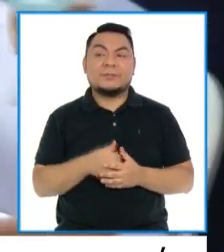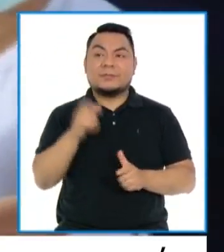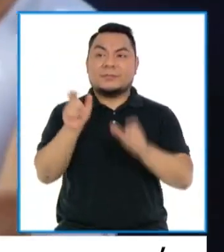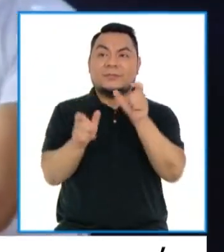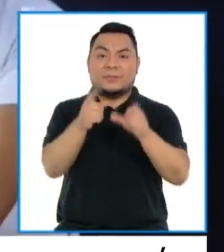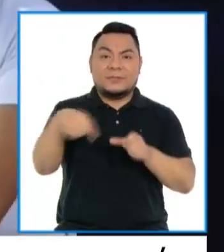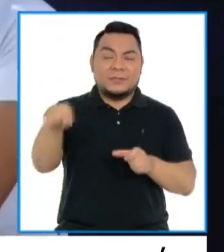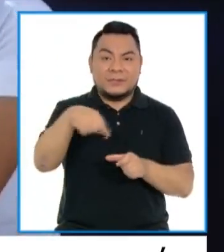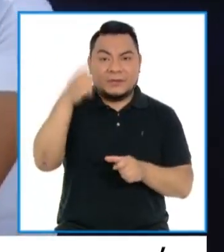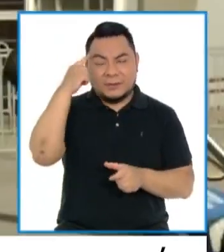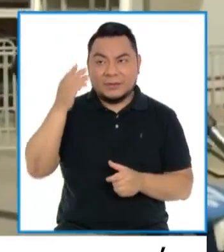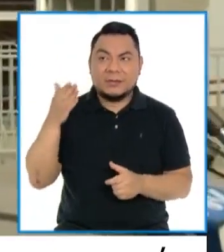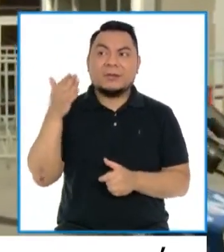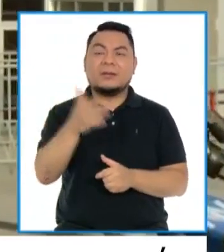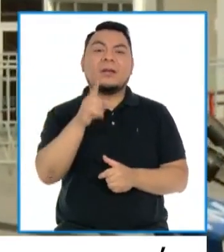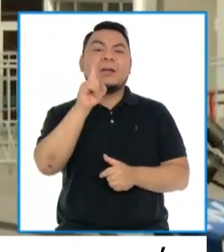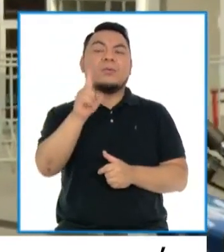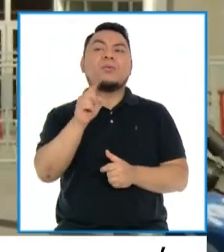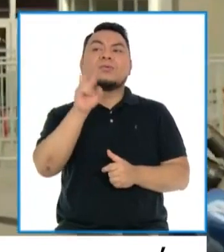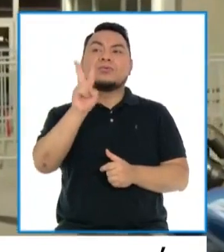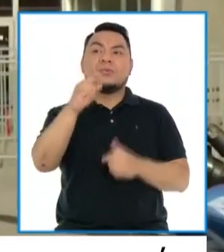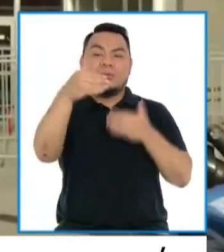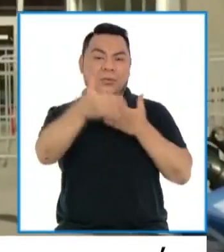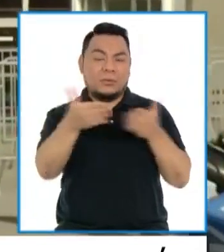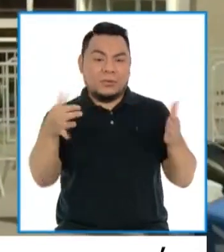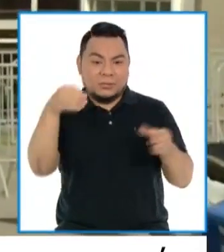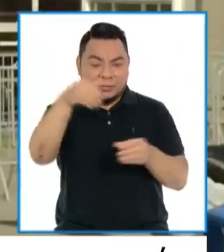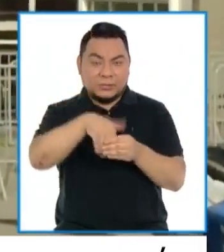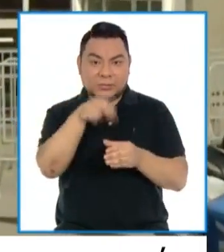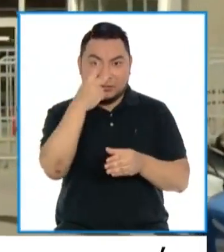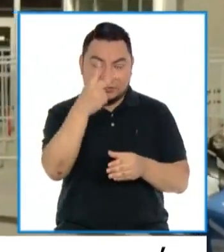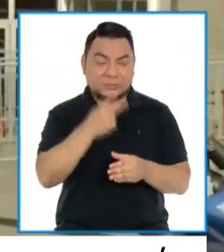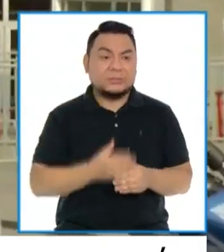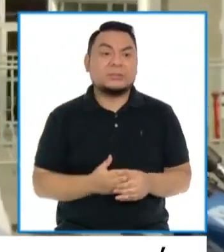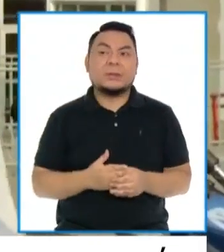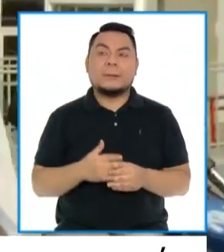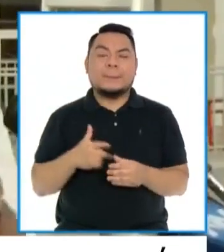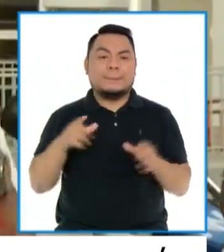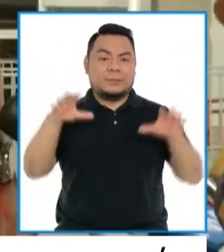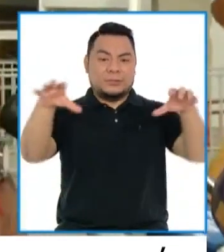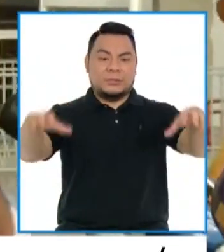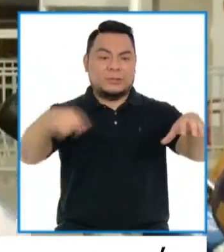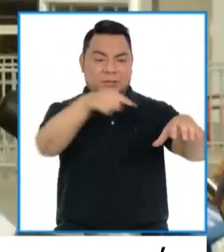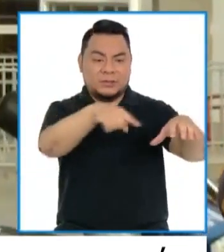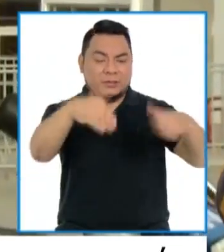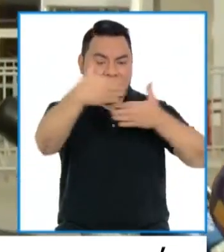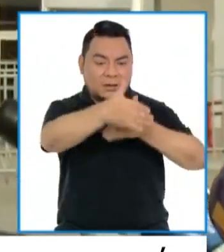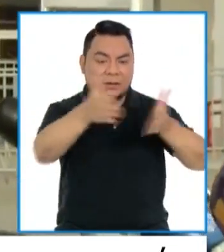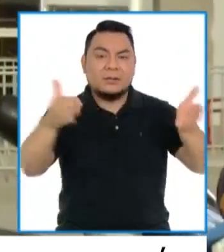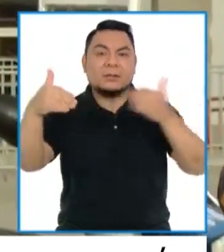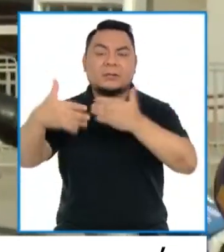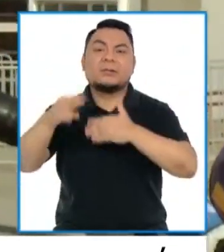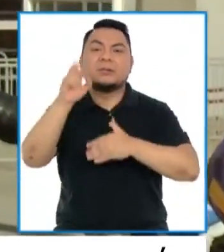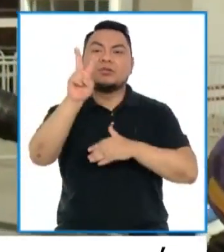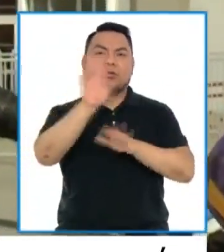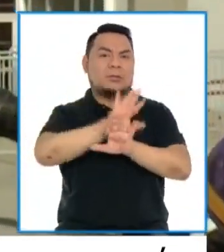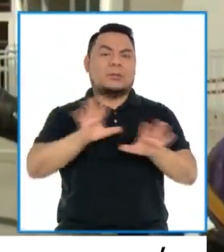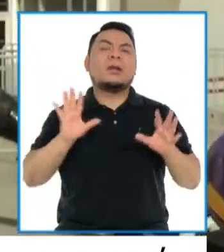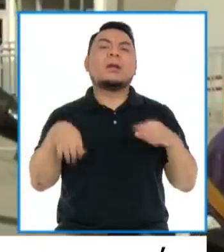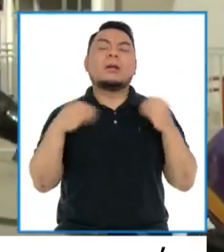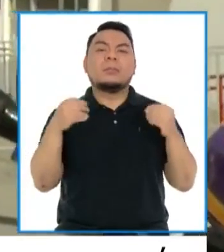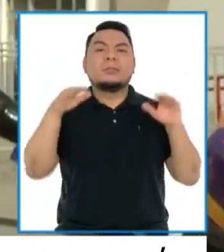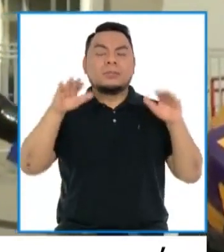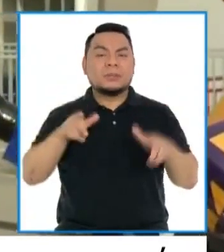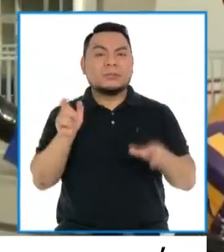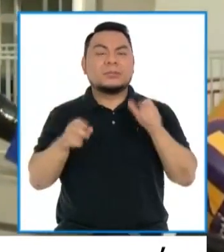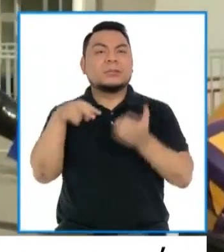ciudadano pasará a una de las dos cabinas que ustedes han visto. ¿Y por qué dos cabinas? Para reducir el tiempo de espera